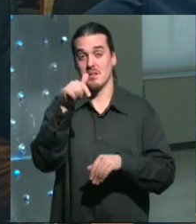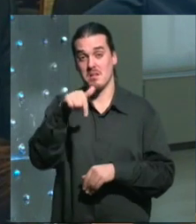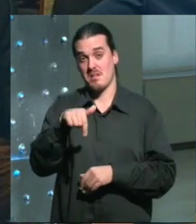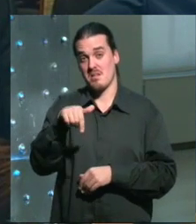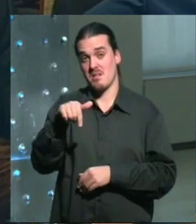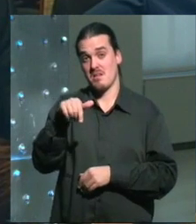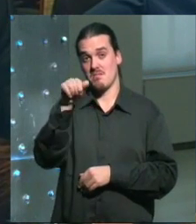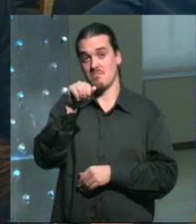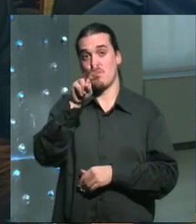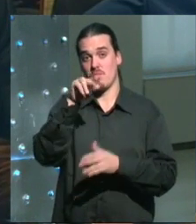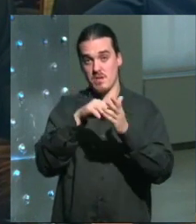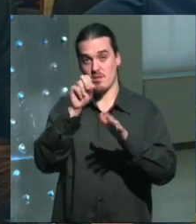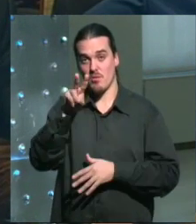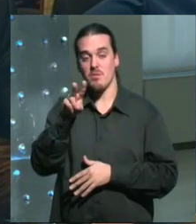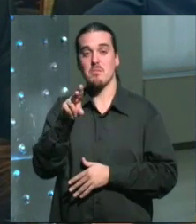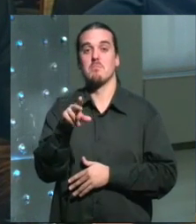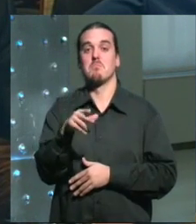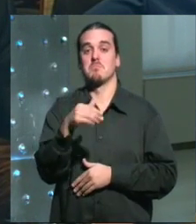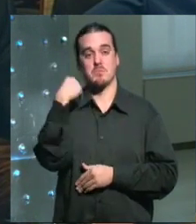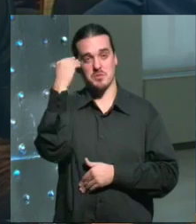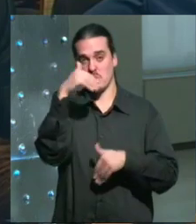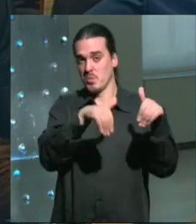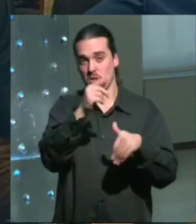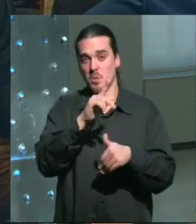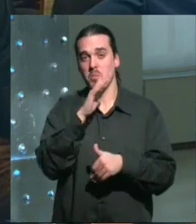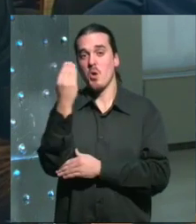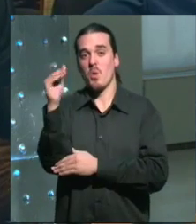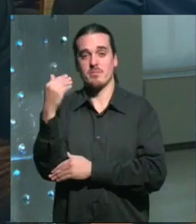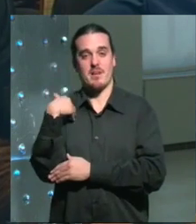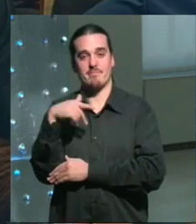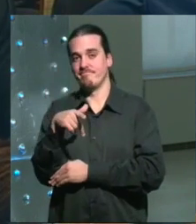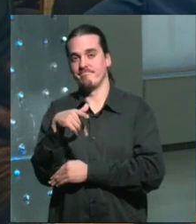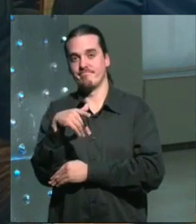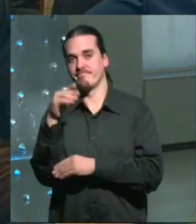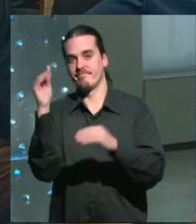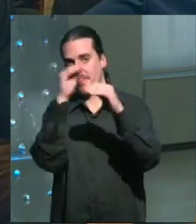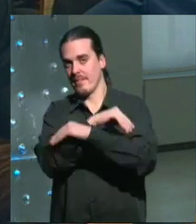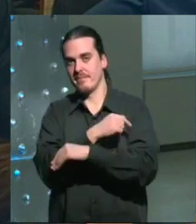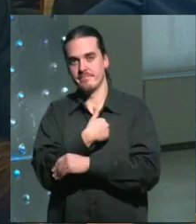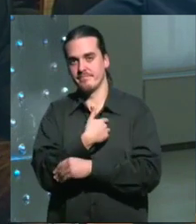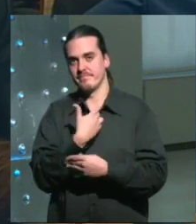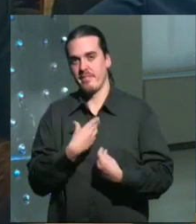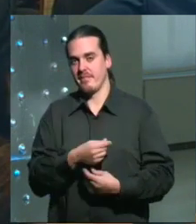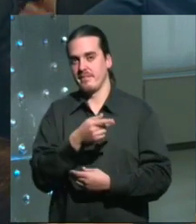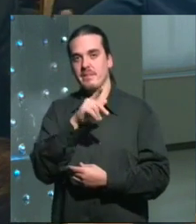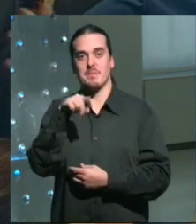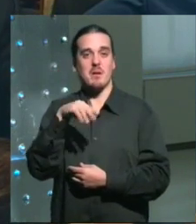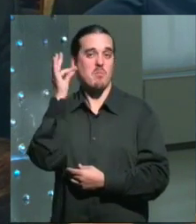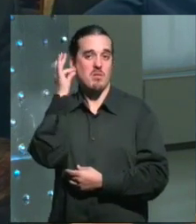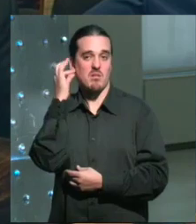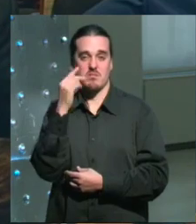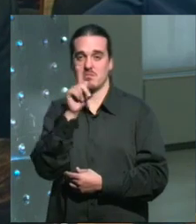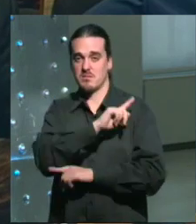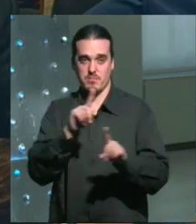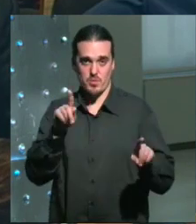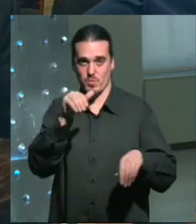jóvenes no van a votar porque están decepcionados y la mitad de las mujeres no votan en absoluto. Luego el asunto es claro. Se equivocaron. Es decir, que se